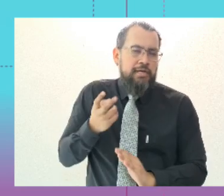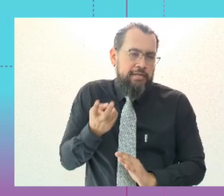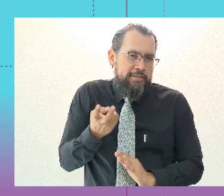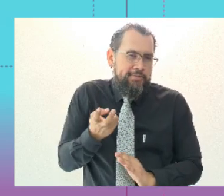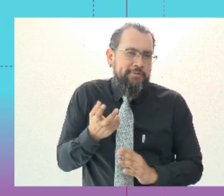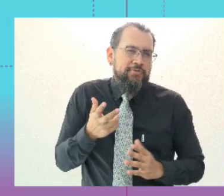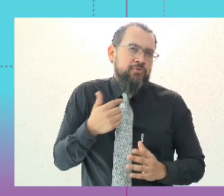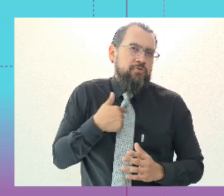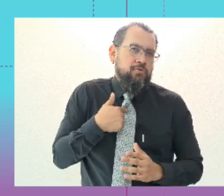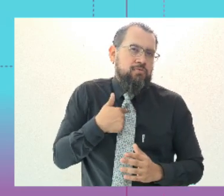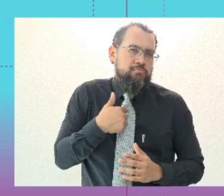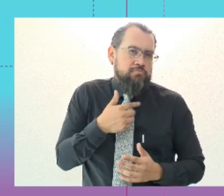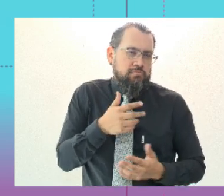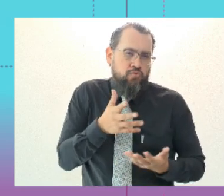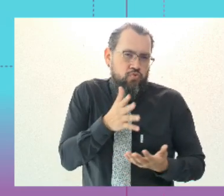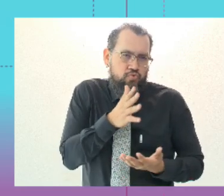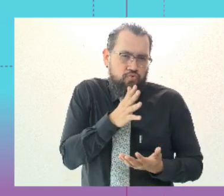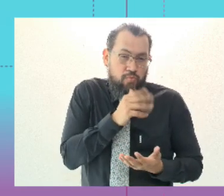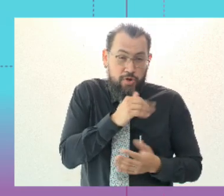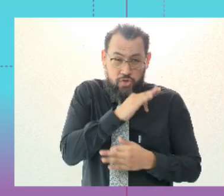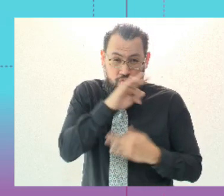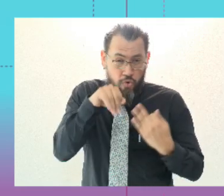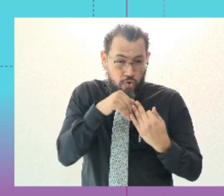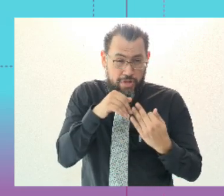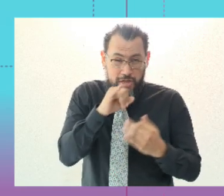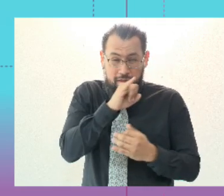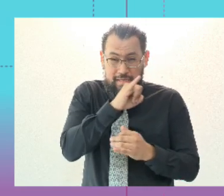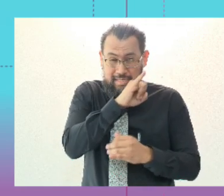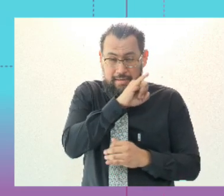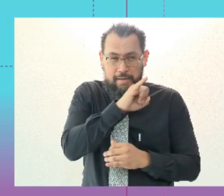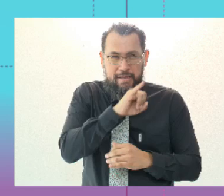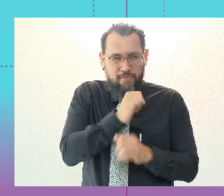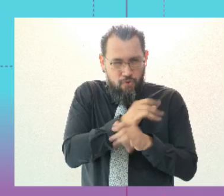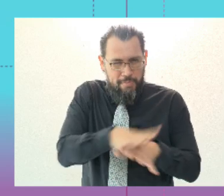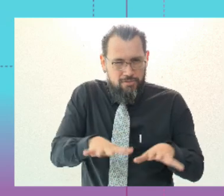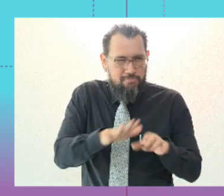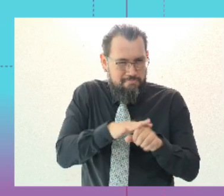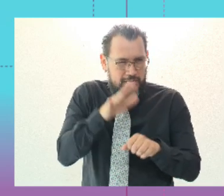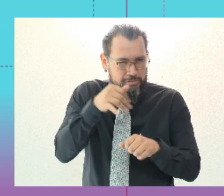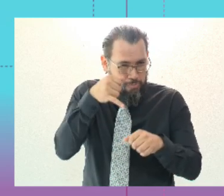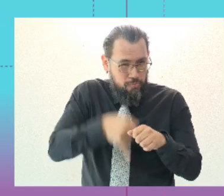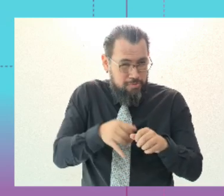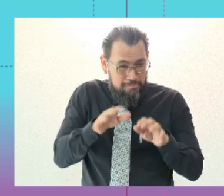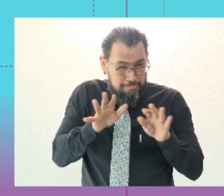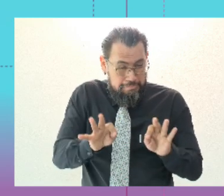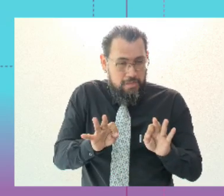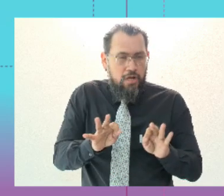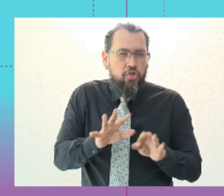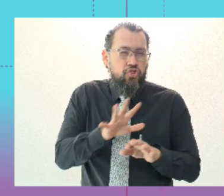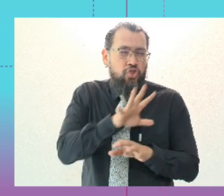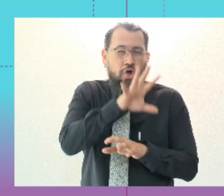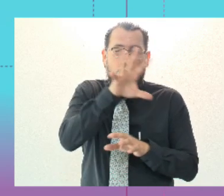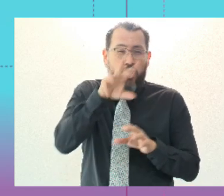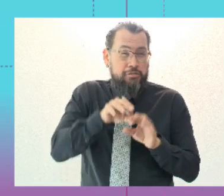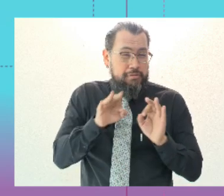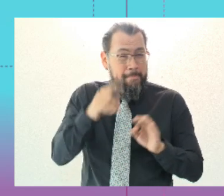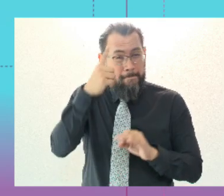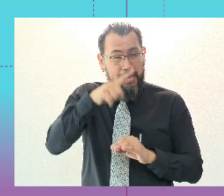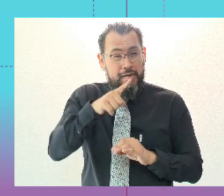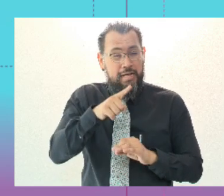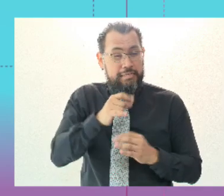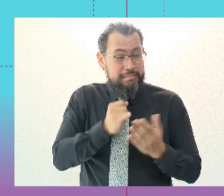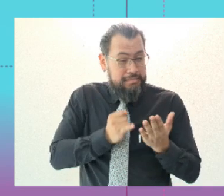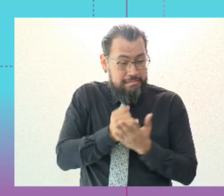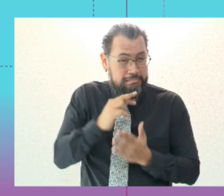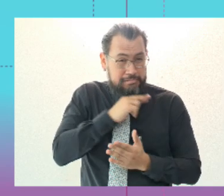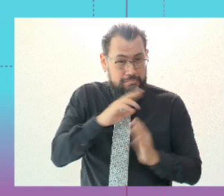tiempo no podemos tener la información correcta, ¿no? O sea, no podemos abarcarnos de información para tomar una decisión